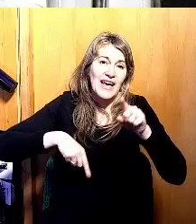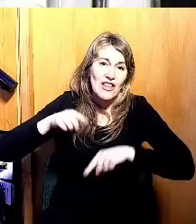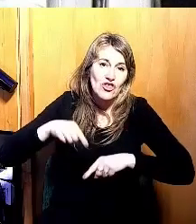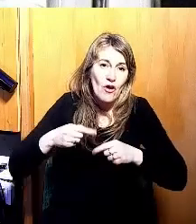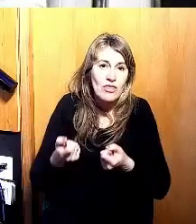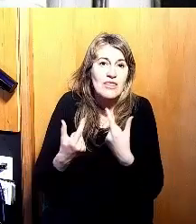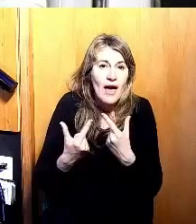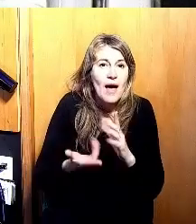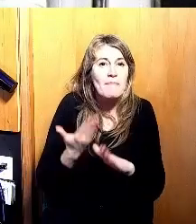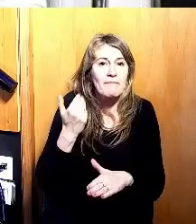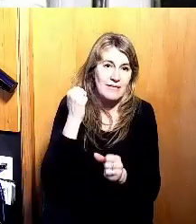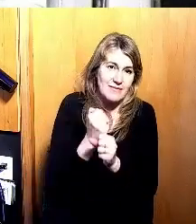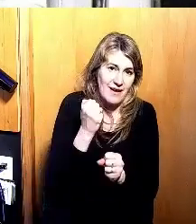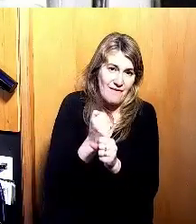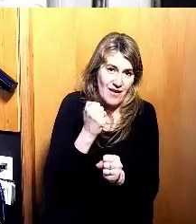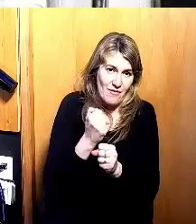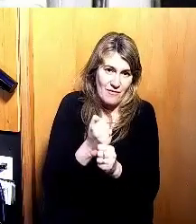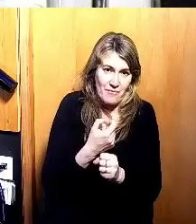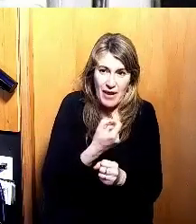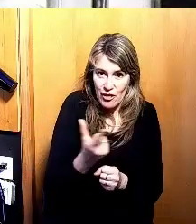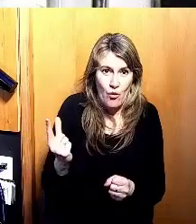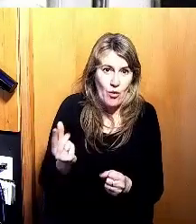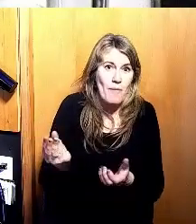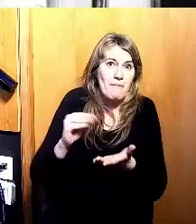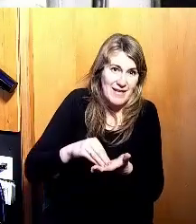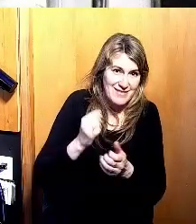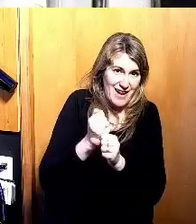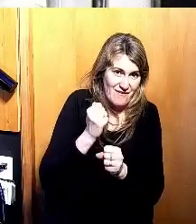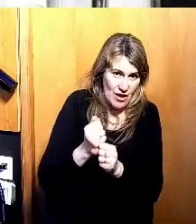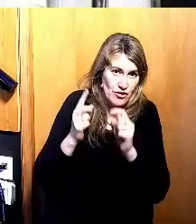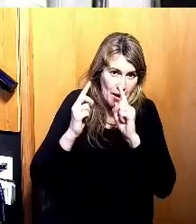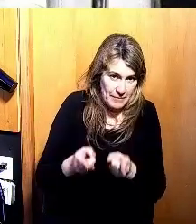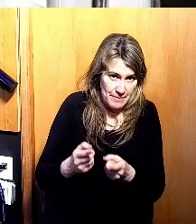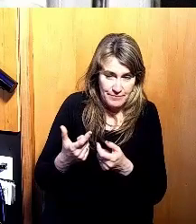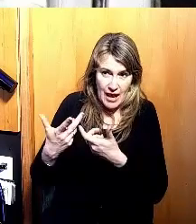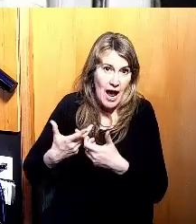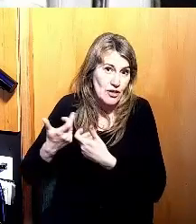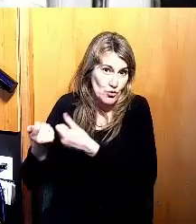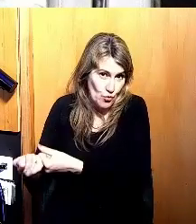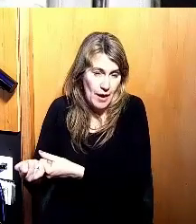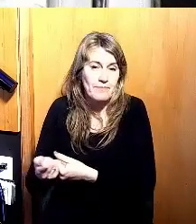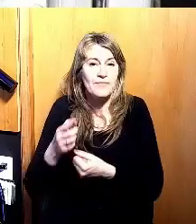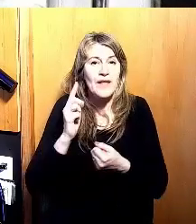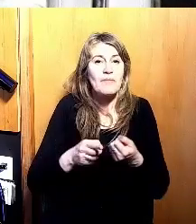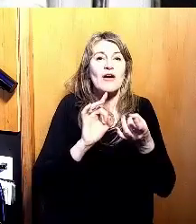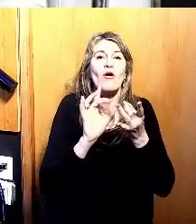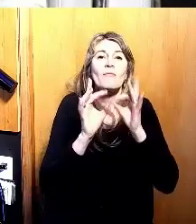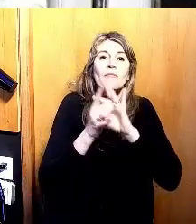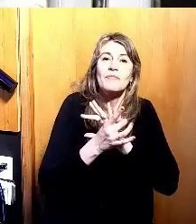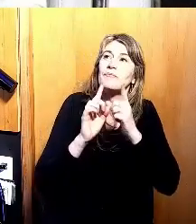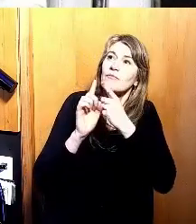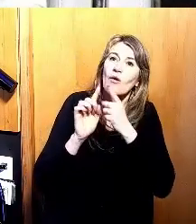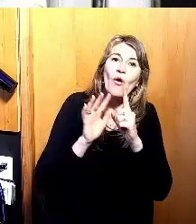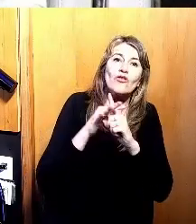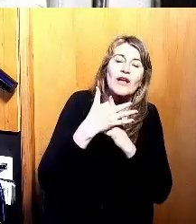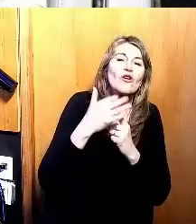empleo para todo este contexto vulnerable. Mayor vinculación entre problemática global con contexto global. La mayoría